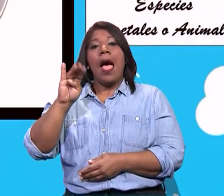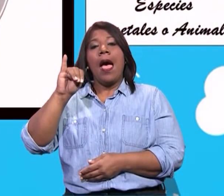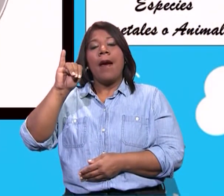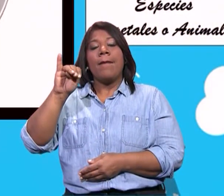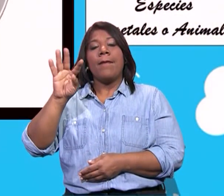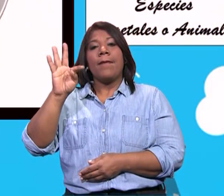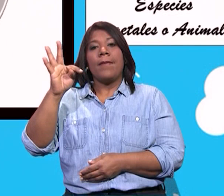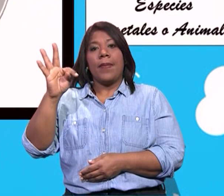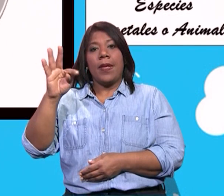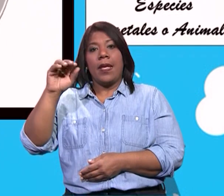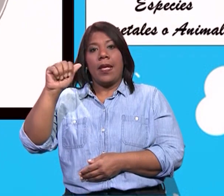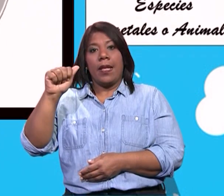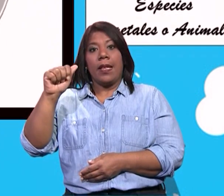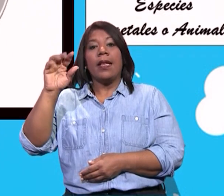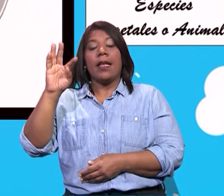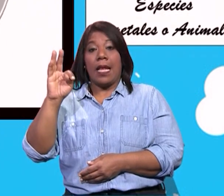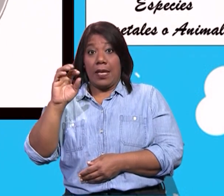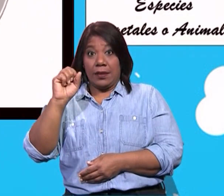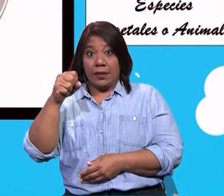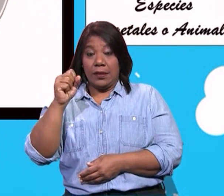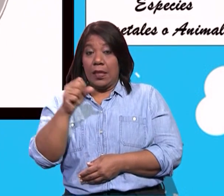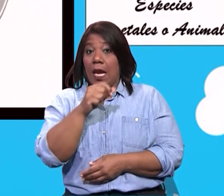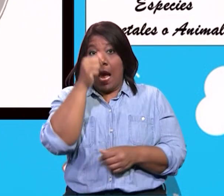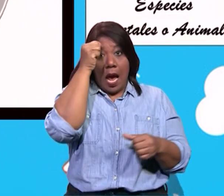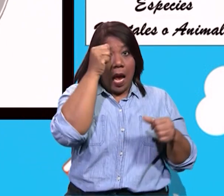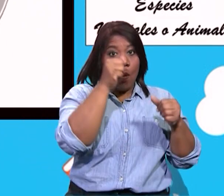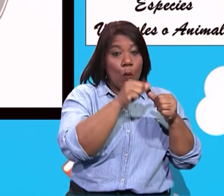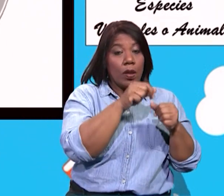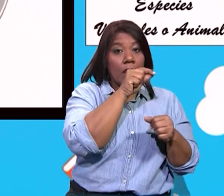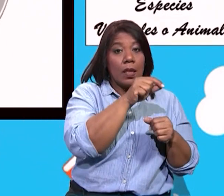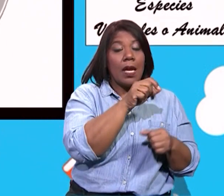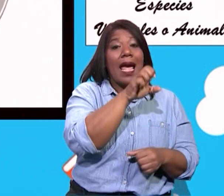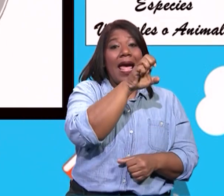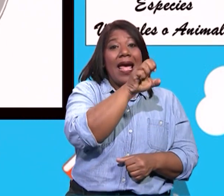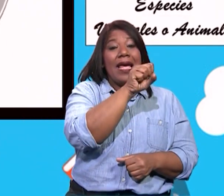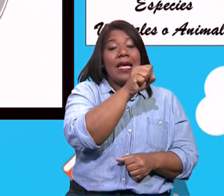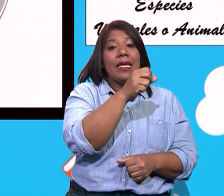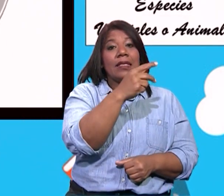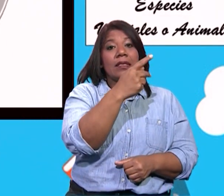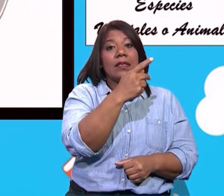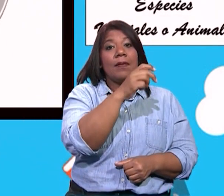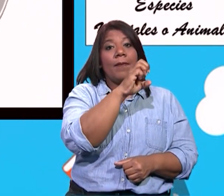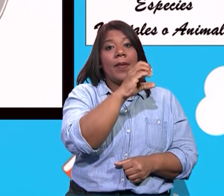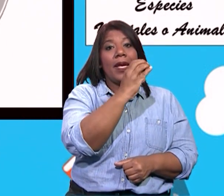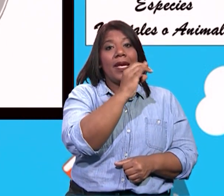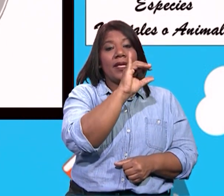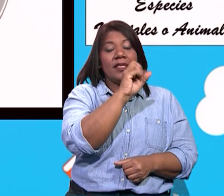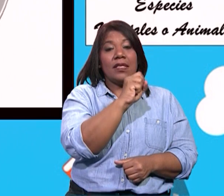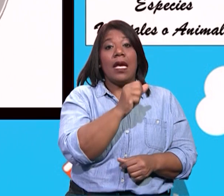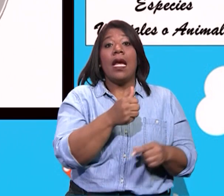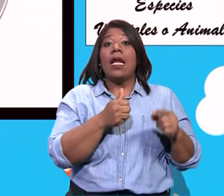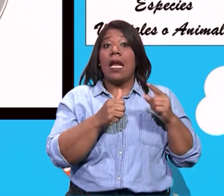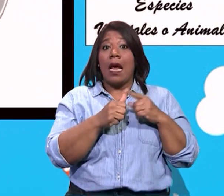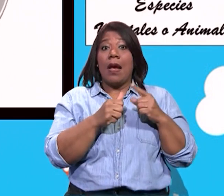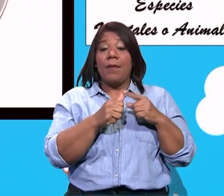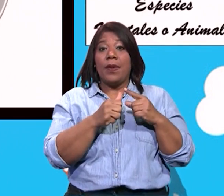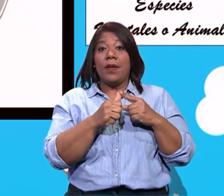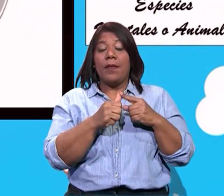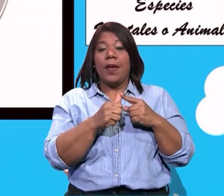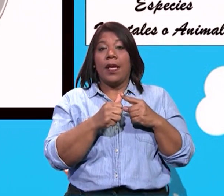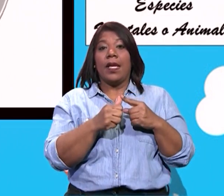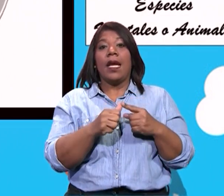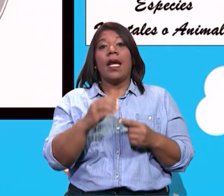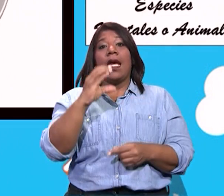fue especie, la primera palabra. Hábitat y también ciclo biológico, van tres términos. El